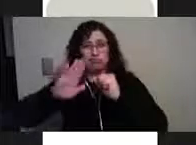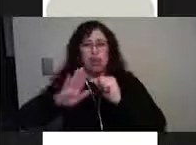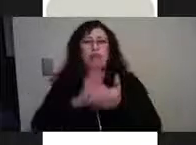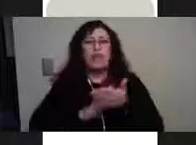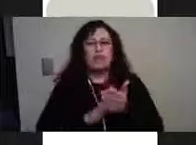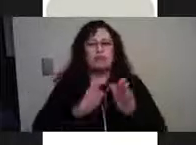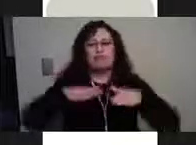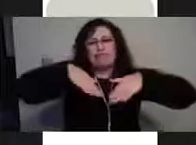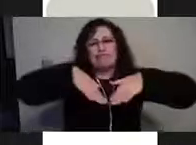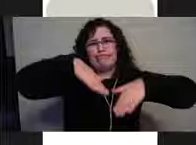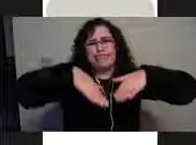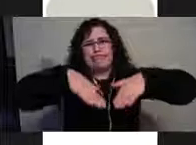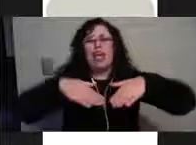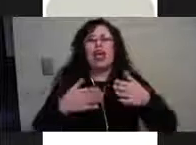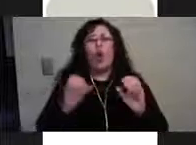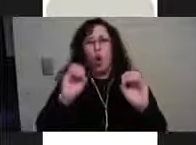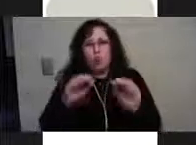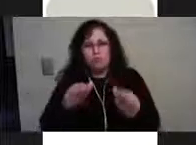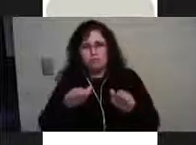pie equinovaro,